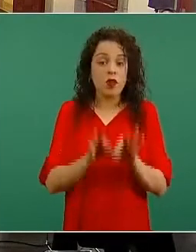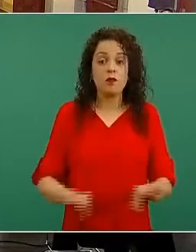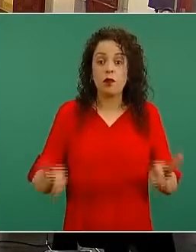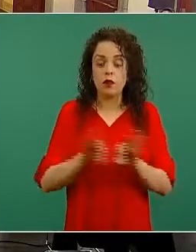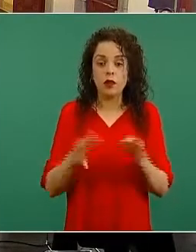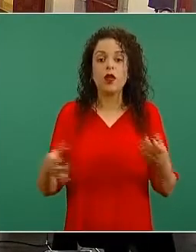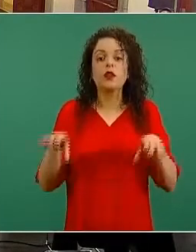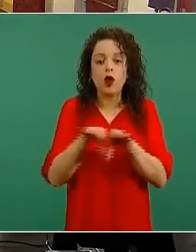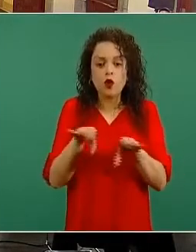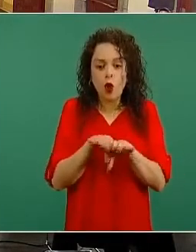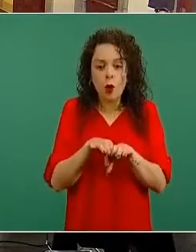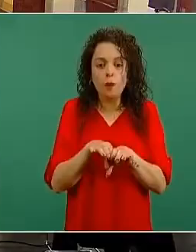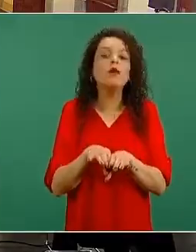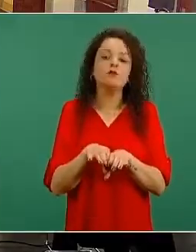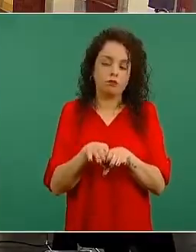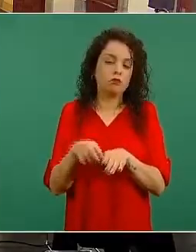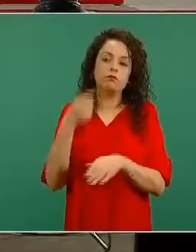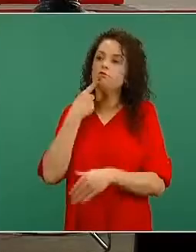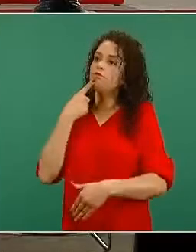procede? Pues a partir de una denuncia.